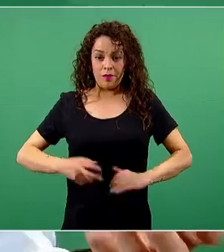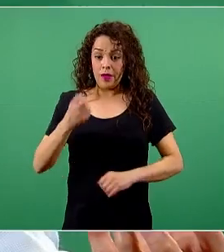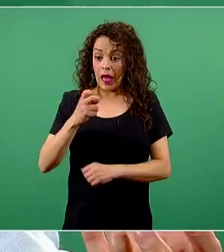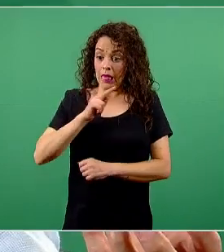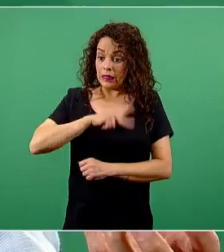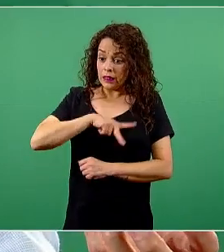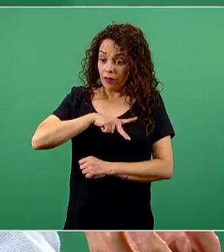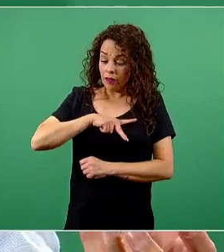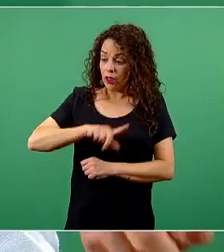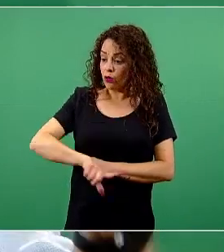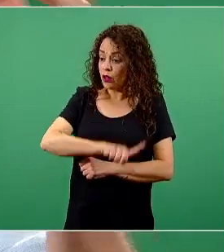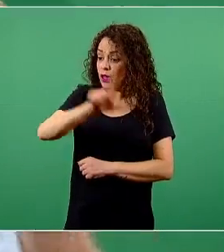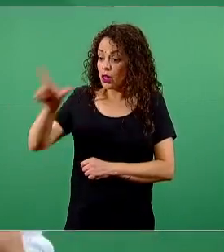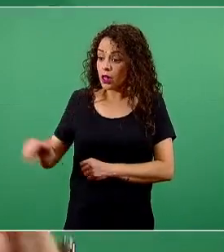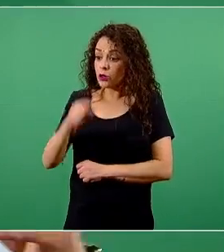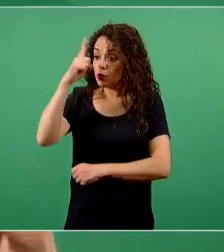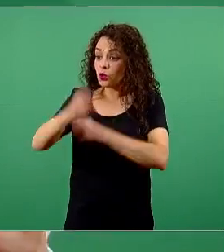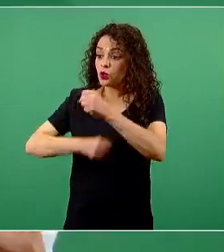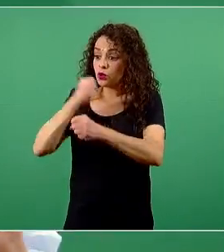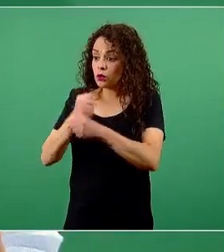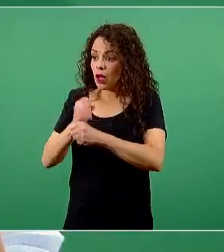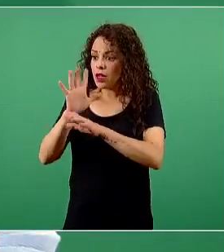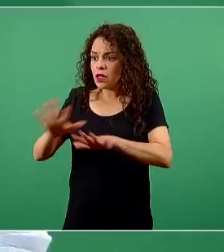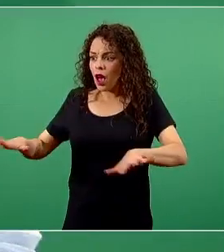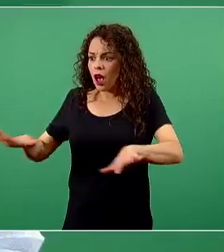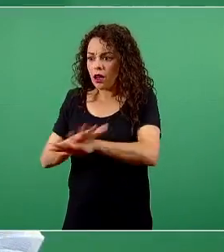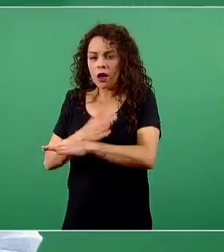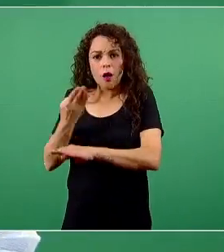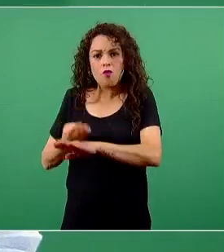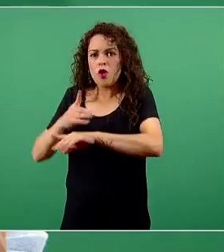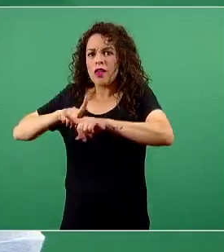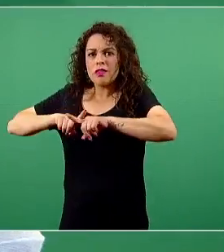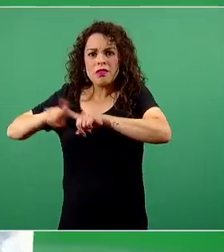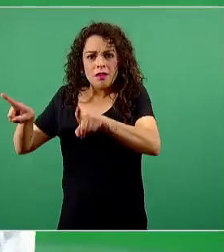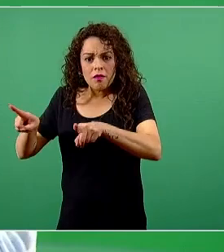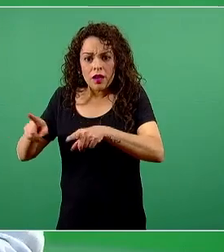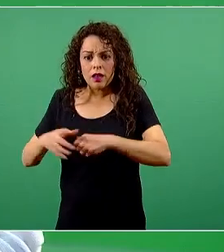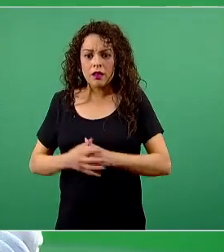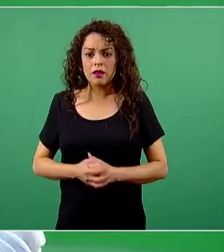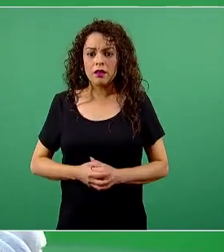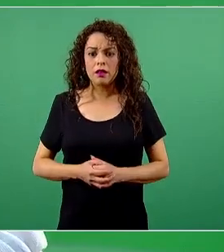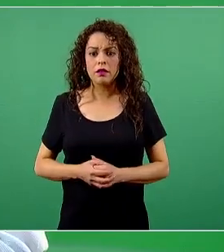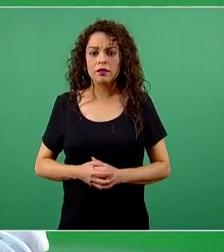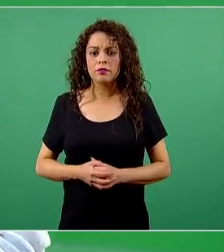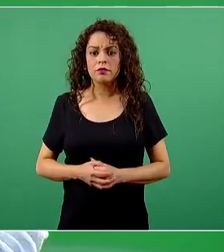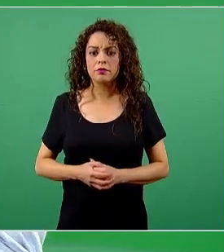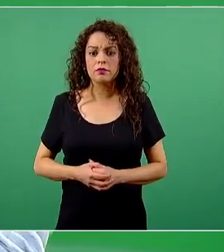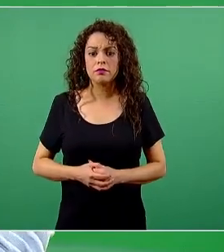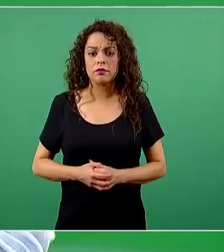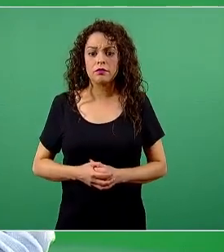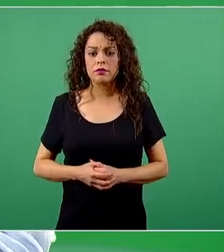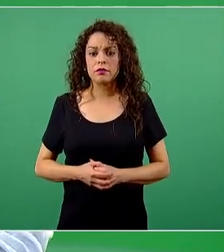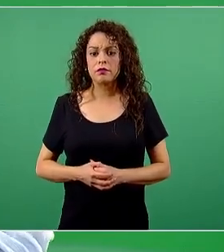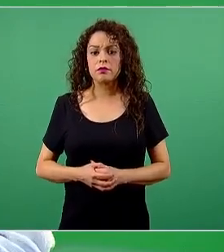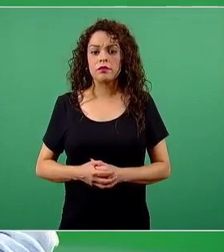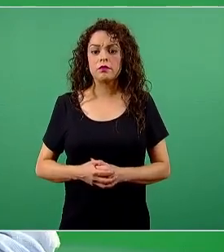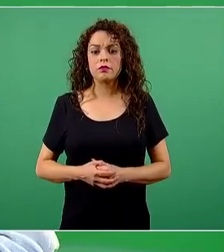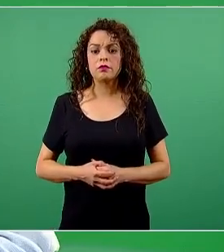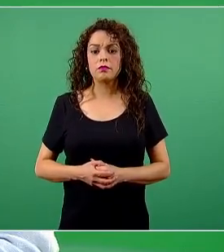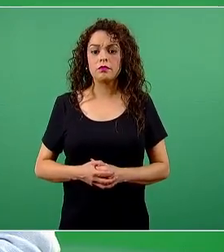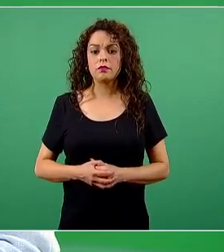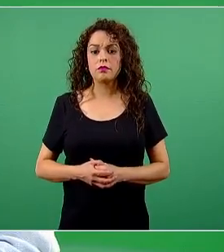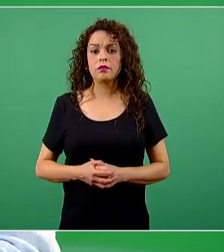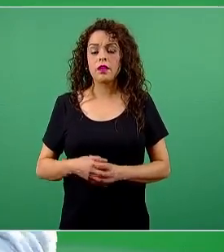suficientemente diferente como para ya no ser afectado por los anticuerpos que produjo la vacuna del año